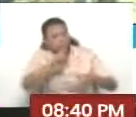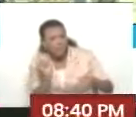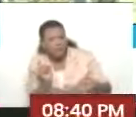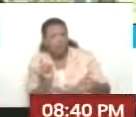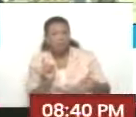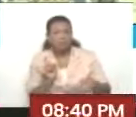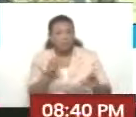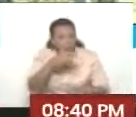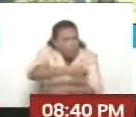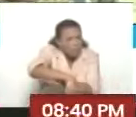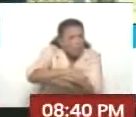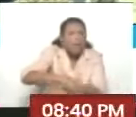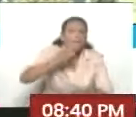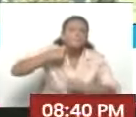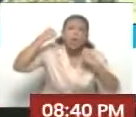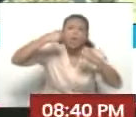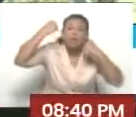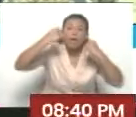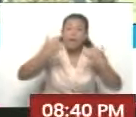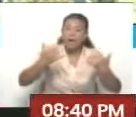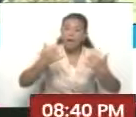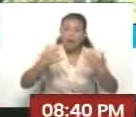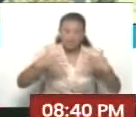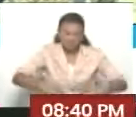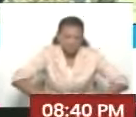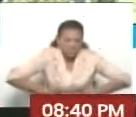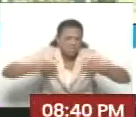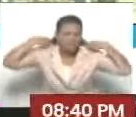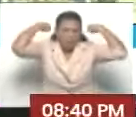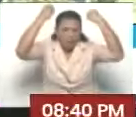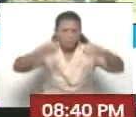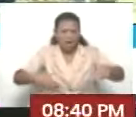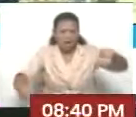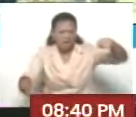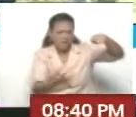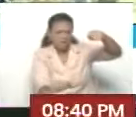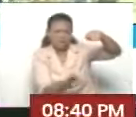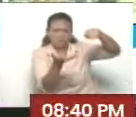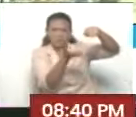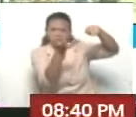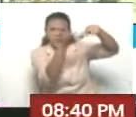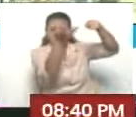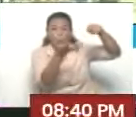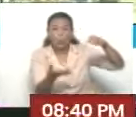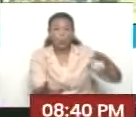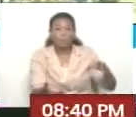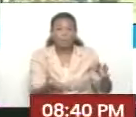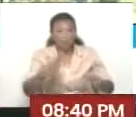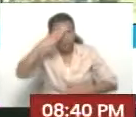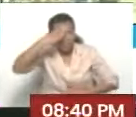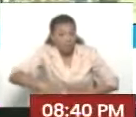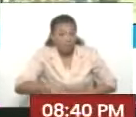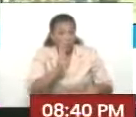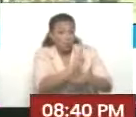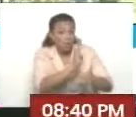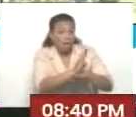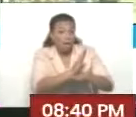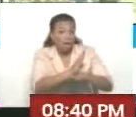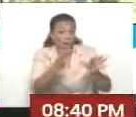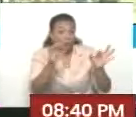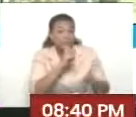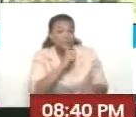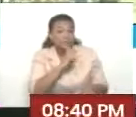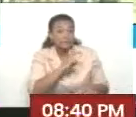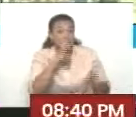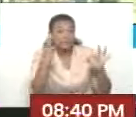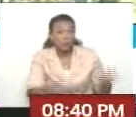han salido a las calles a protestar y a quemar el uniforme de Estados Unidos. Sagrado es el uniforme de un militar. Así es. Cuando